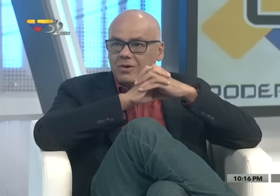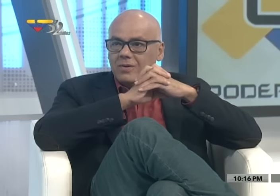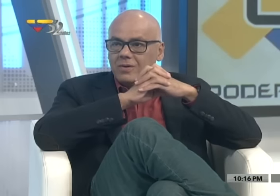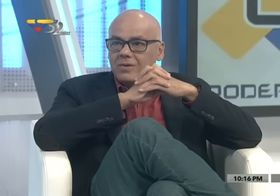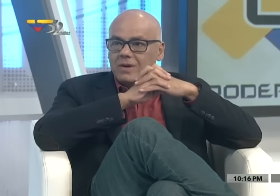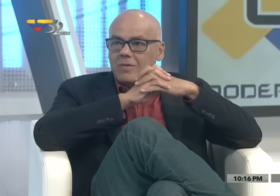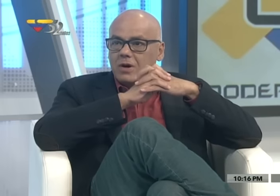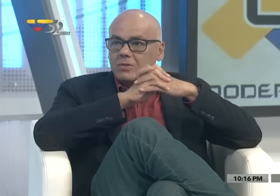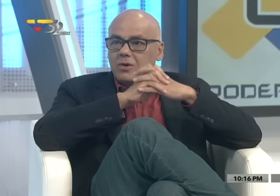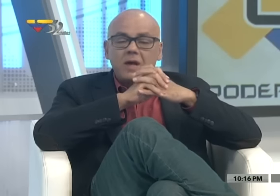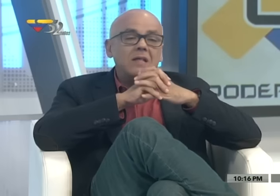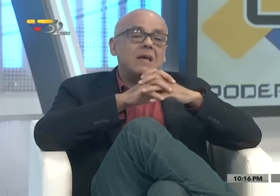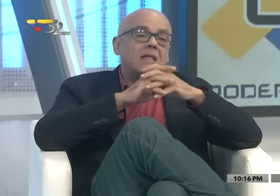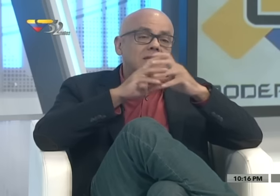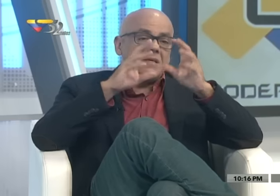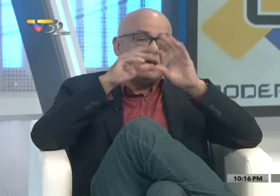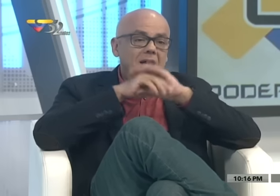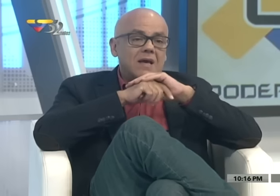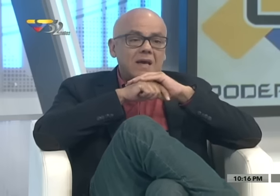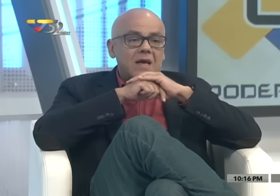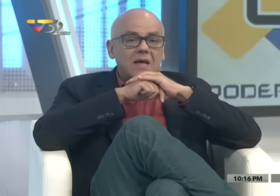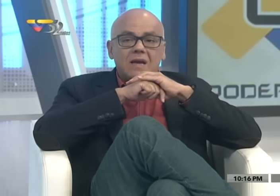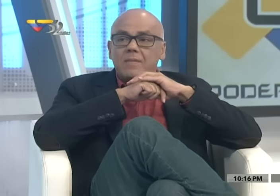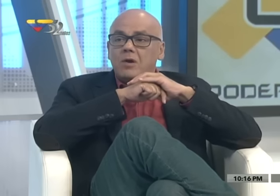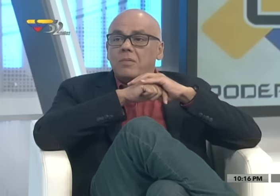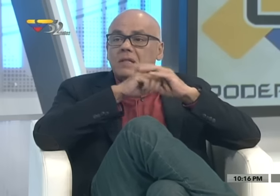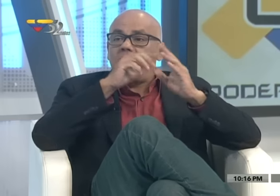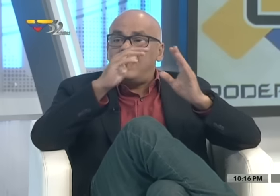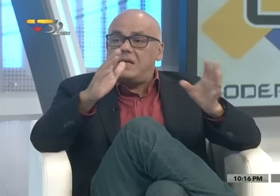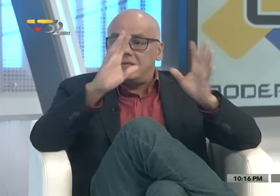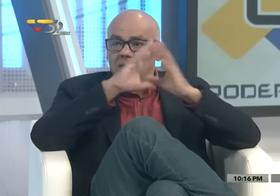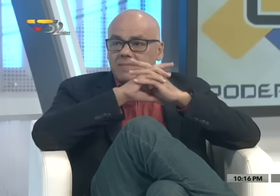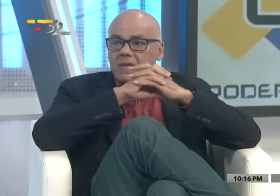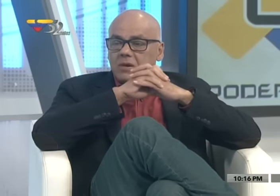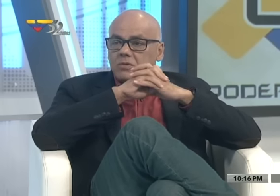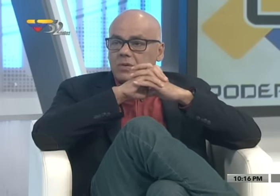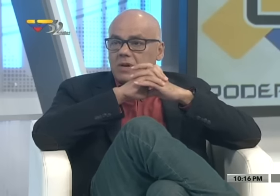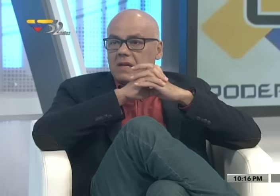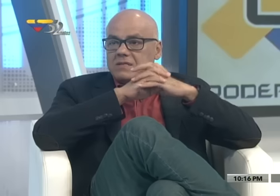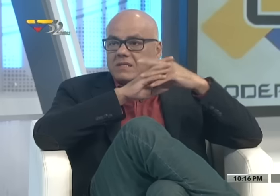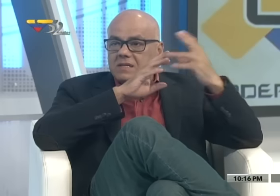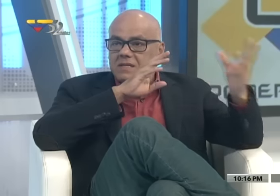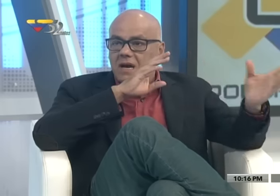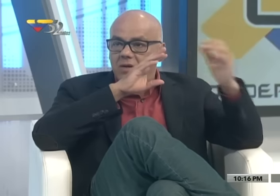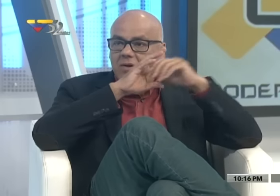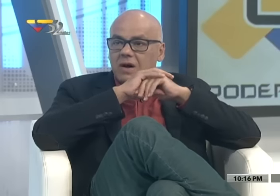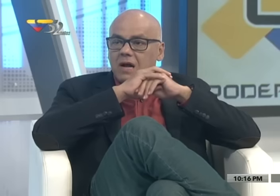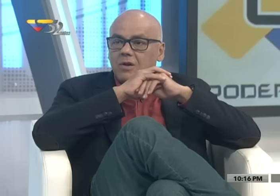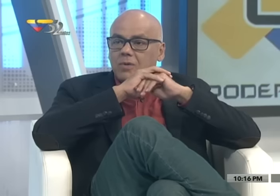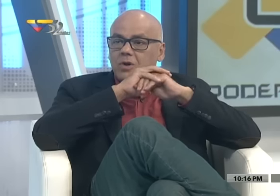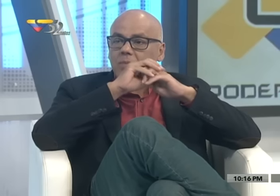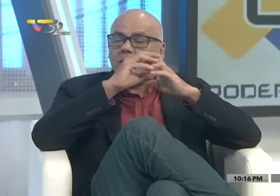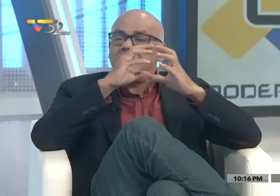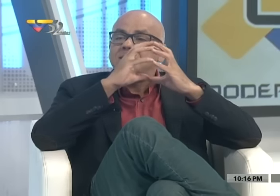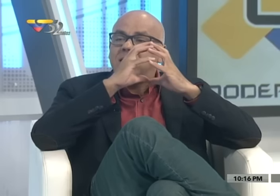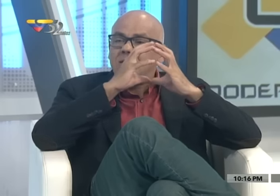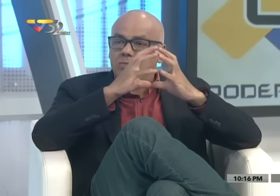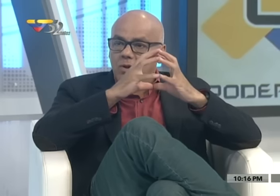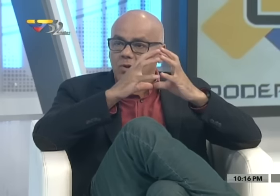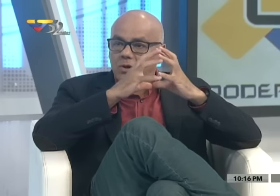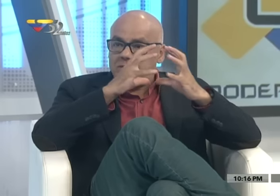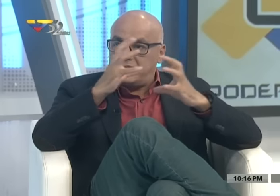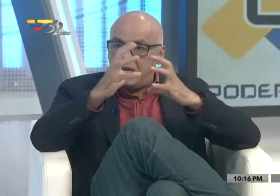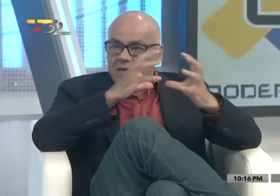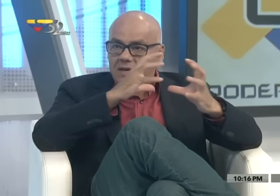referendo revocatorio hay gente que dice que ramal está feliz de que un tribunal haya sentenciado a Leopoldo López es